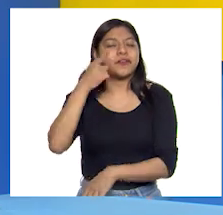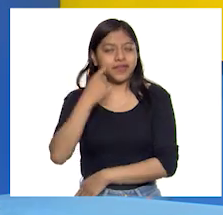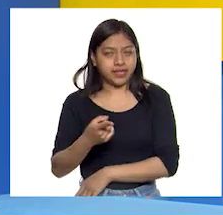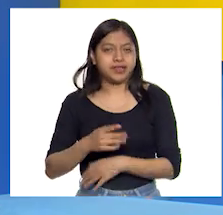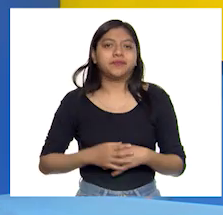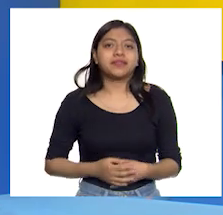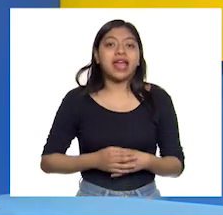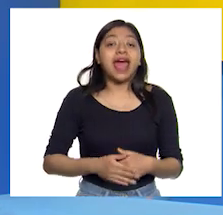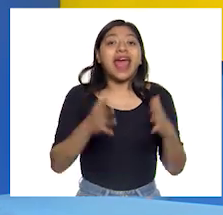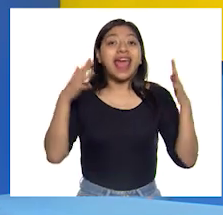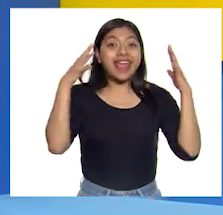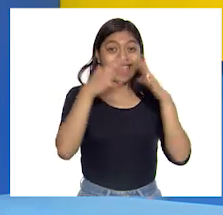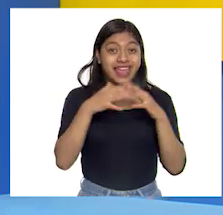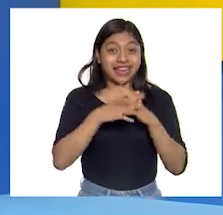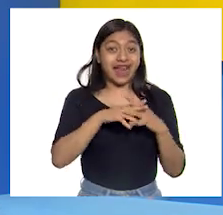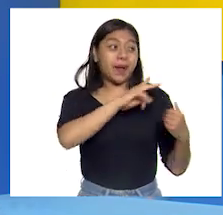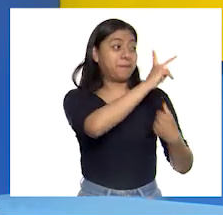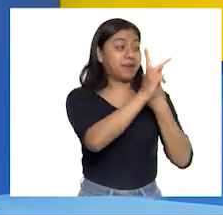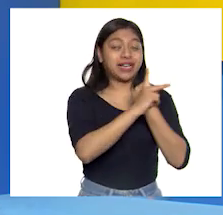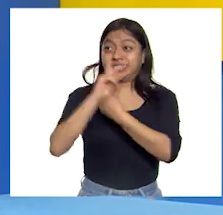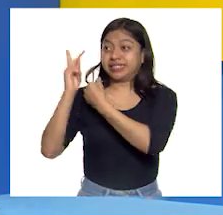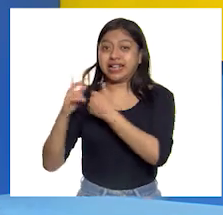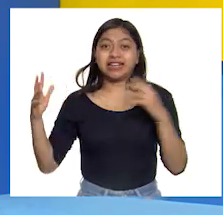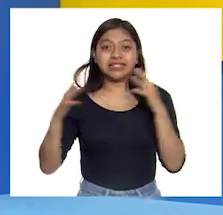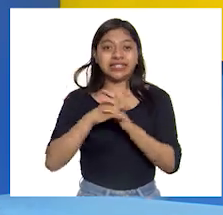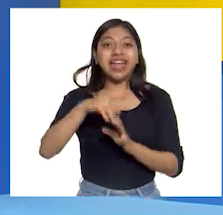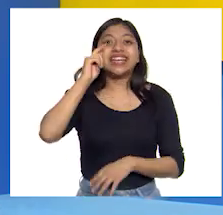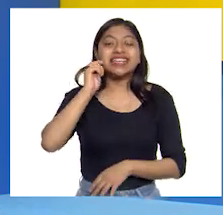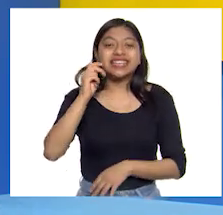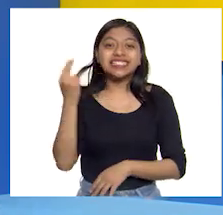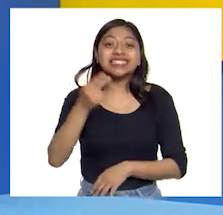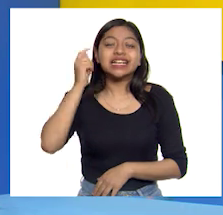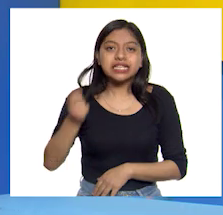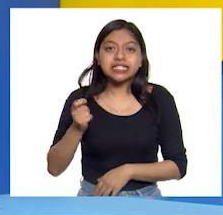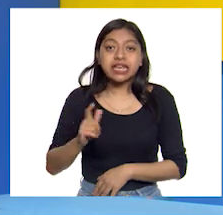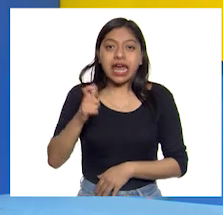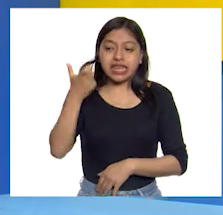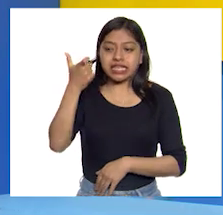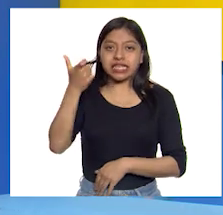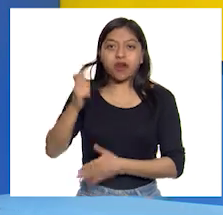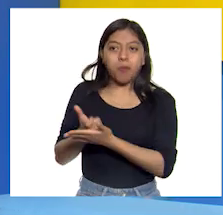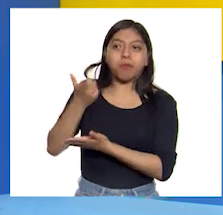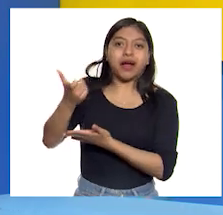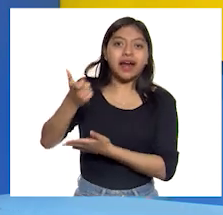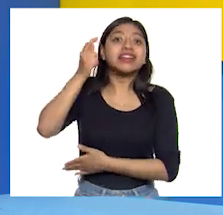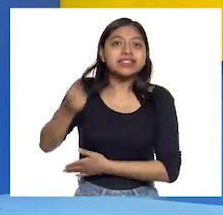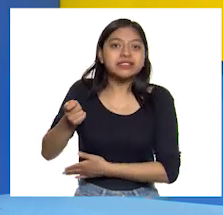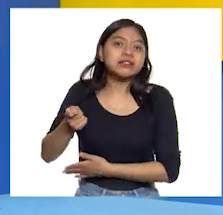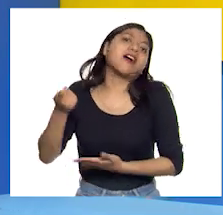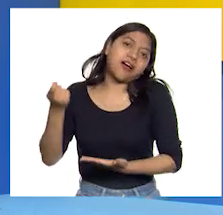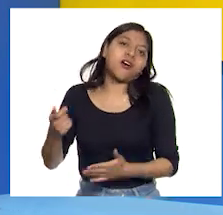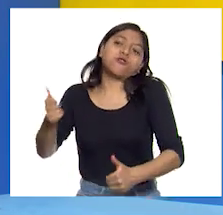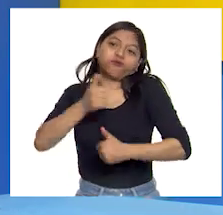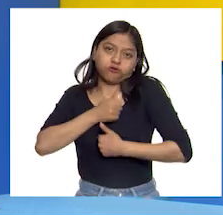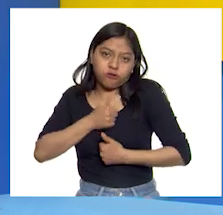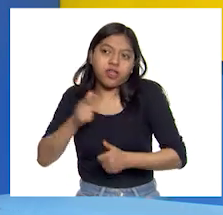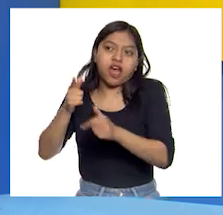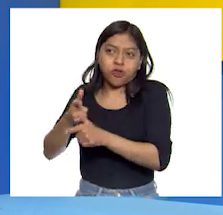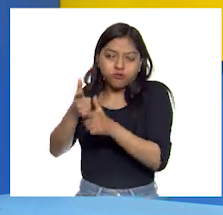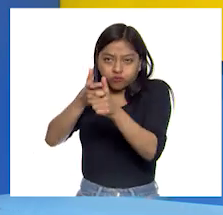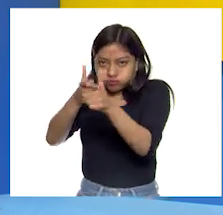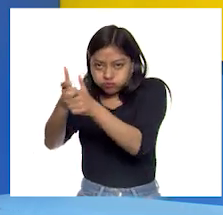guerra, los países en conflicto tuvieron que adaptar su sistema productivo y sus recursos al uso militar, de modo que la industria